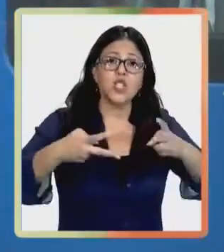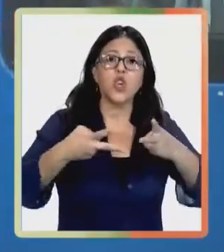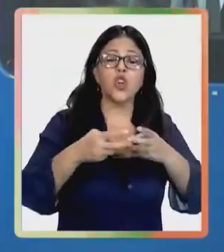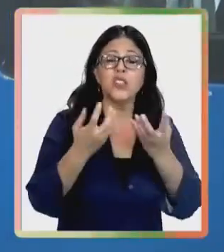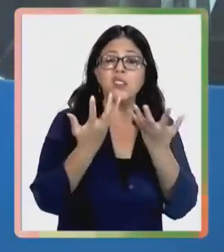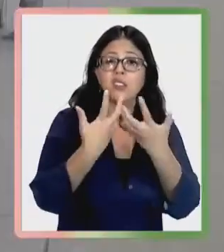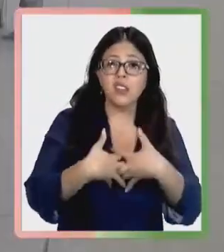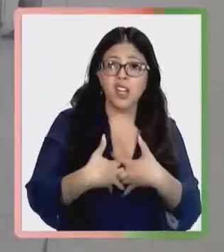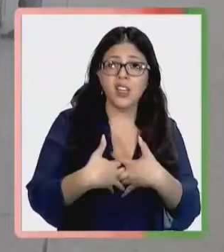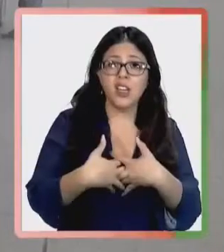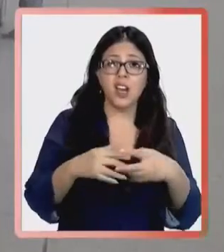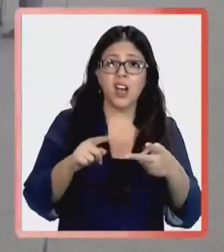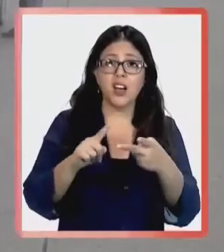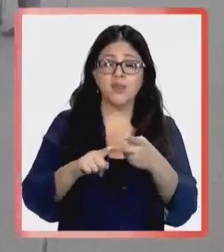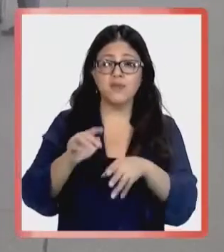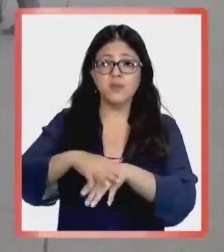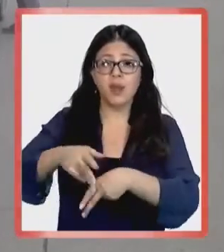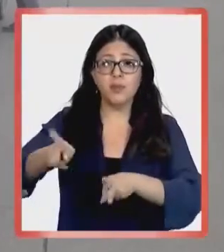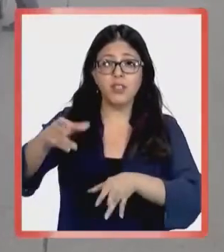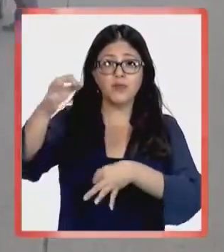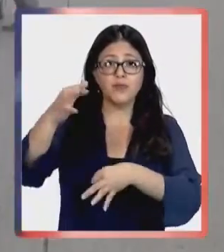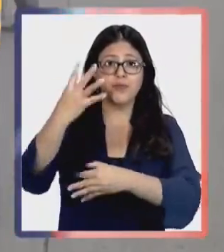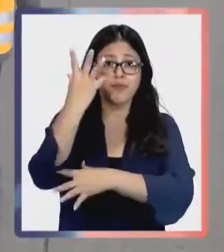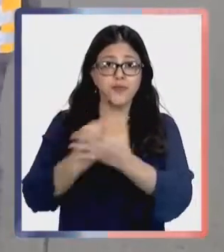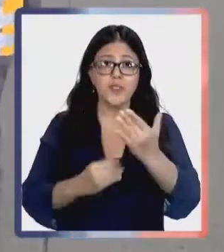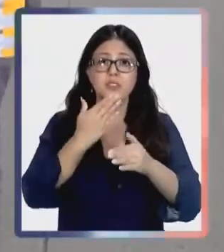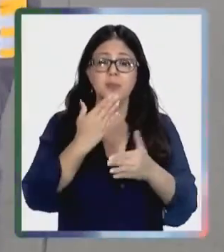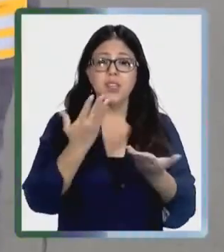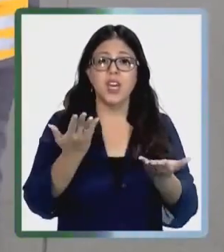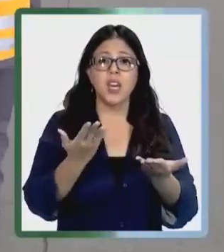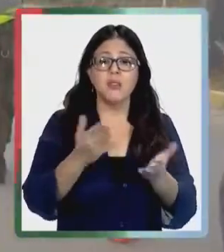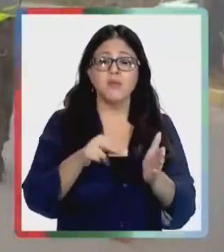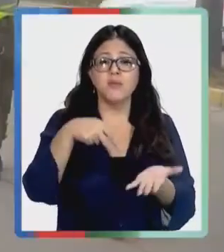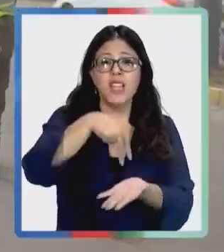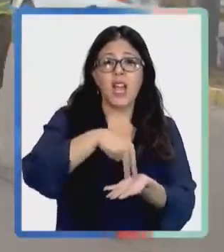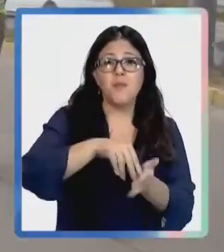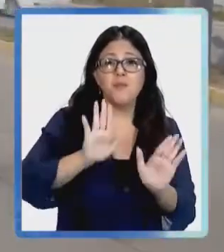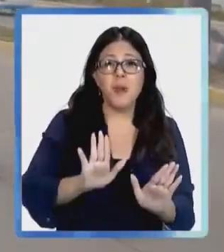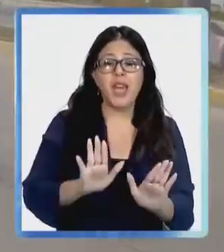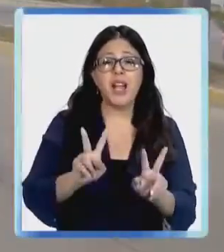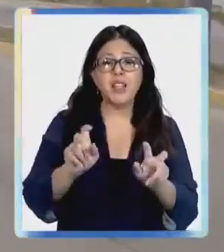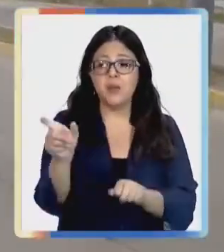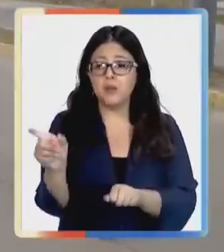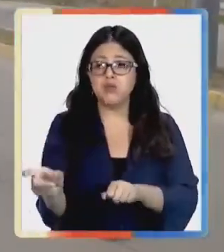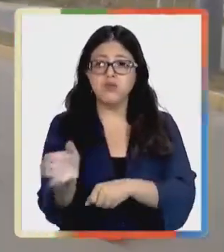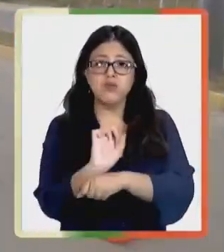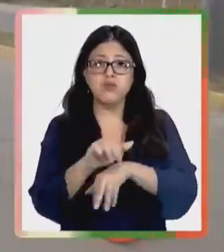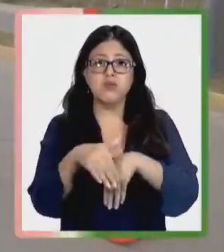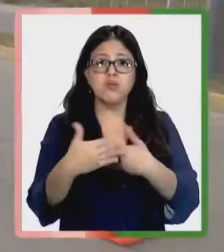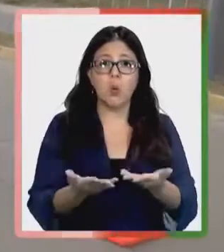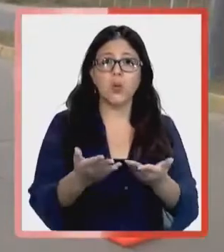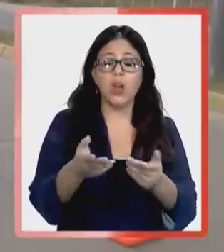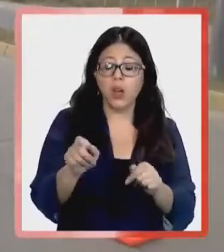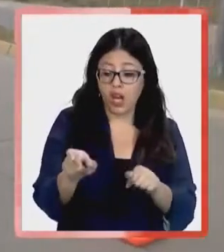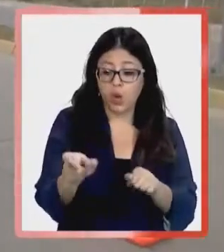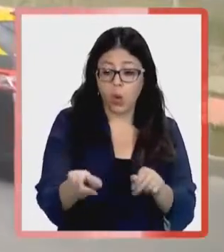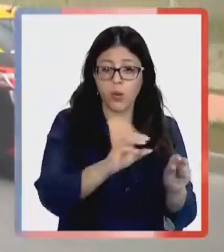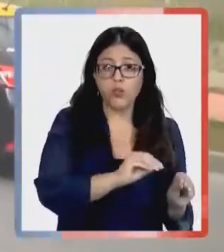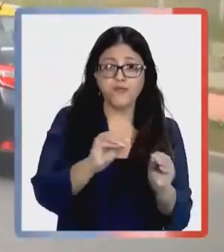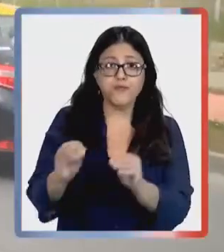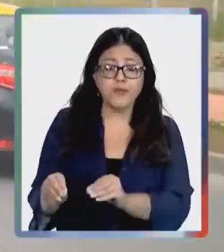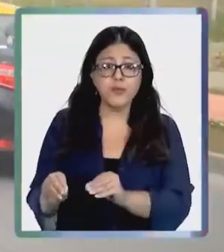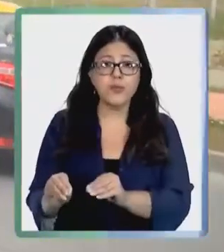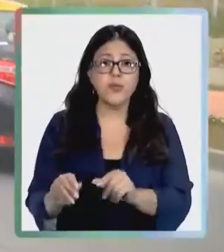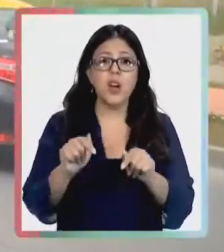permiso de circulación vencido y la larga lista de espera que hay por licencias de conducir, a pesar de que los documentos están prorrogados. Hay una